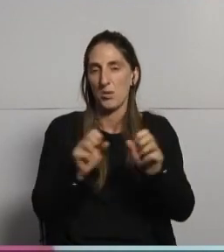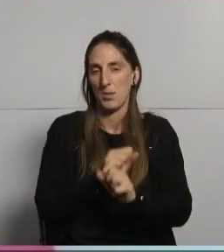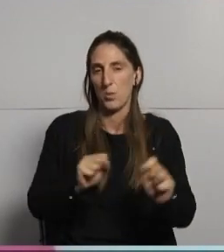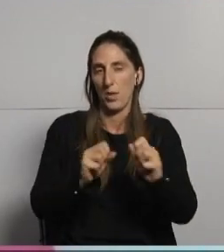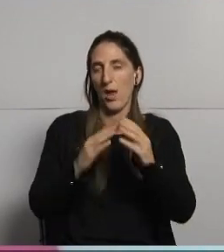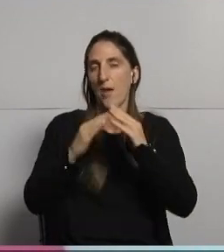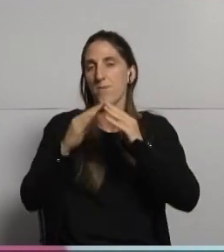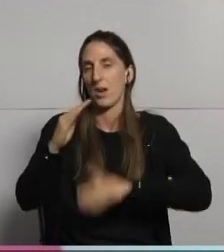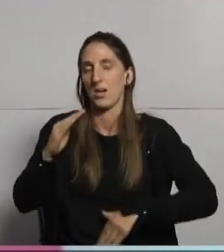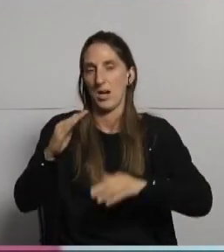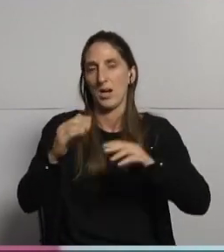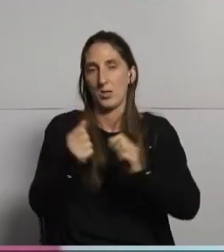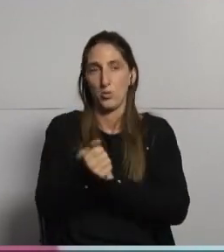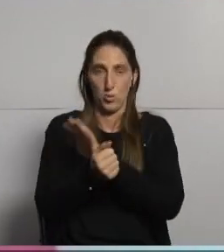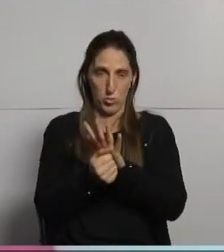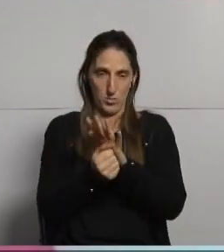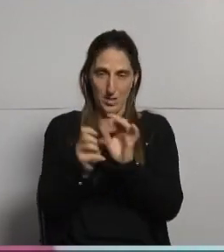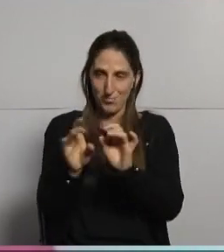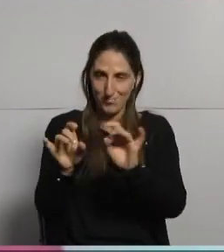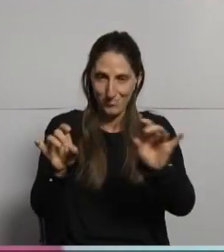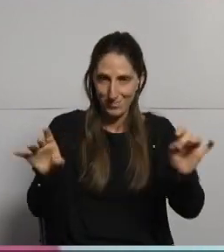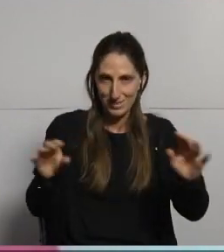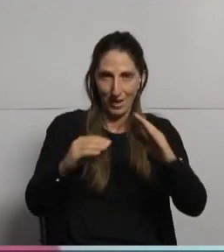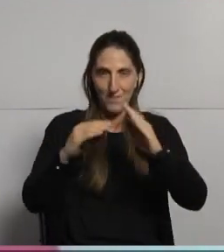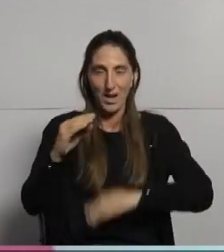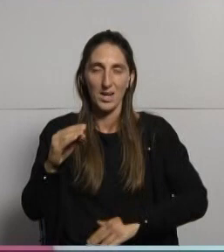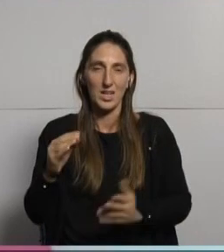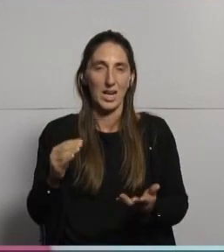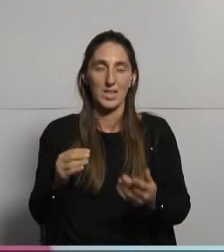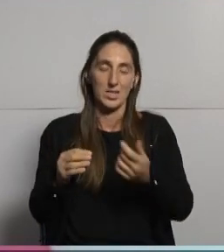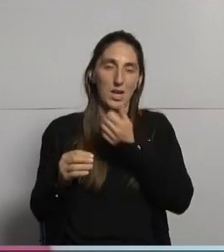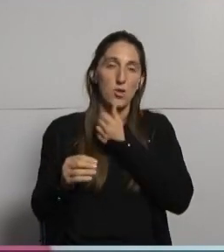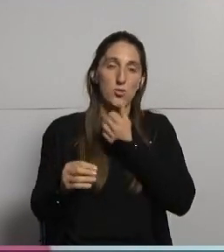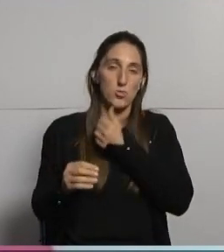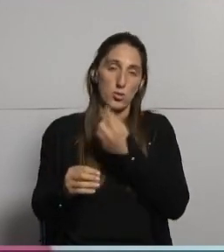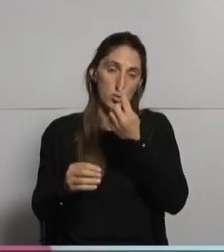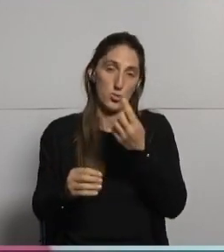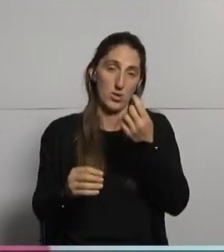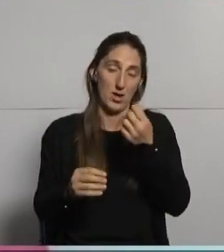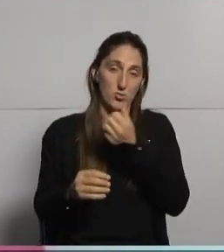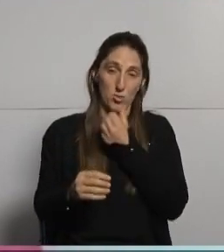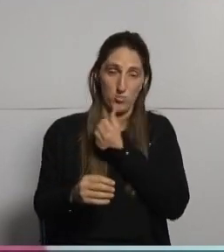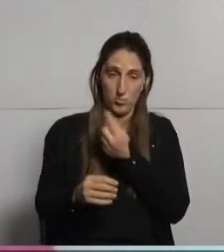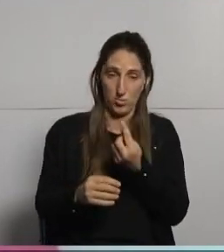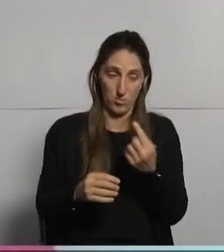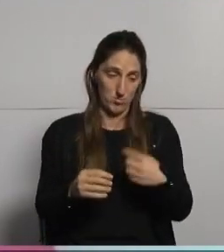el coronavirus, la propagación del virus y una solución que desarrollamos nosotros en